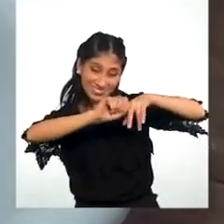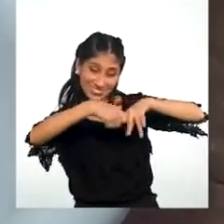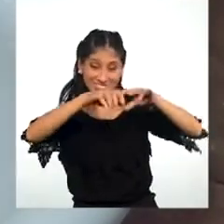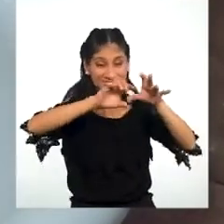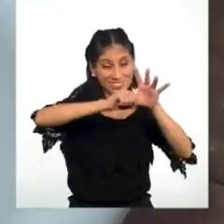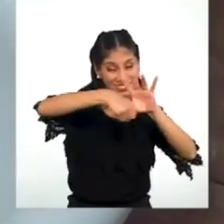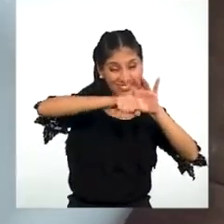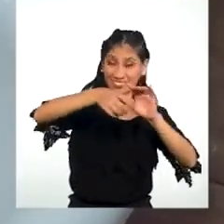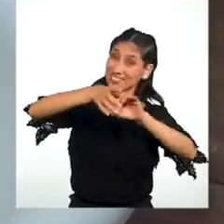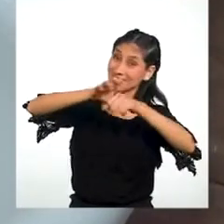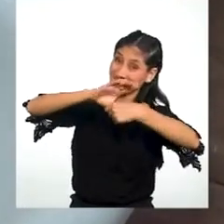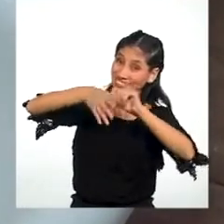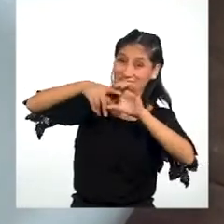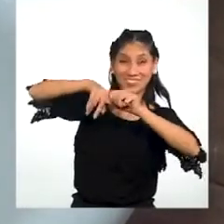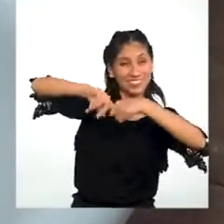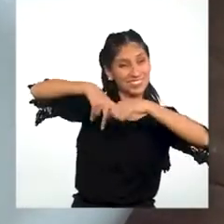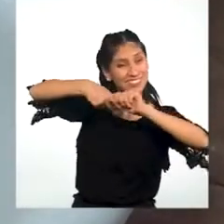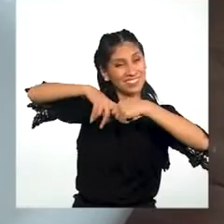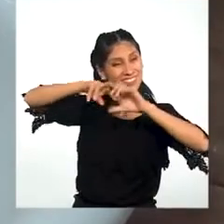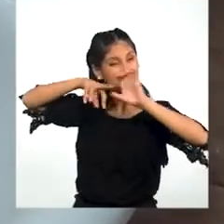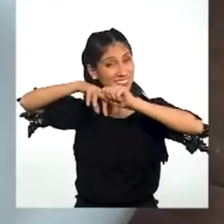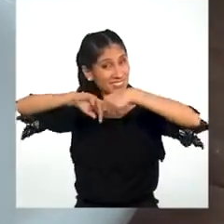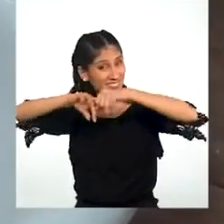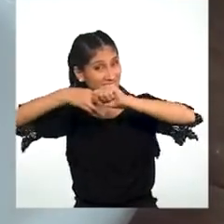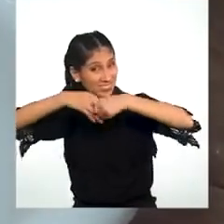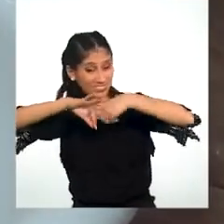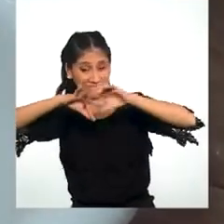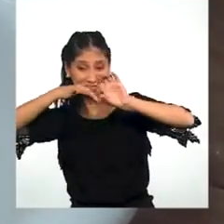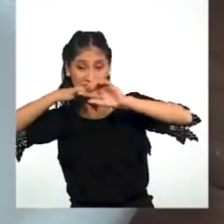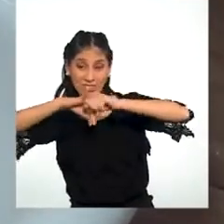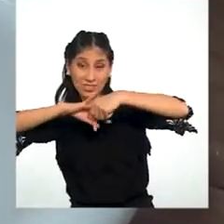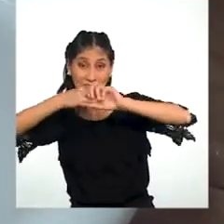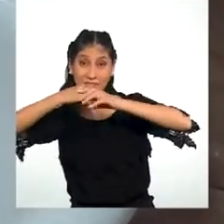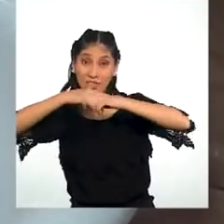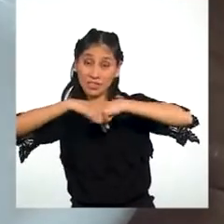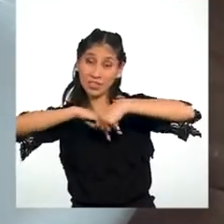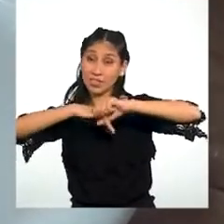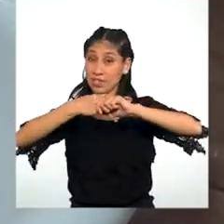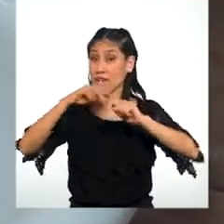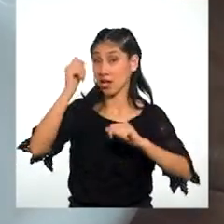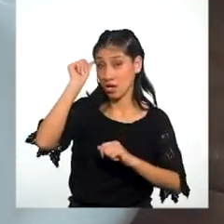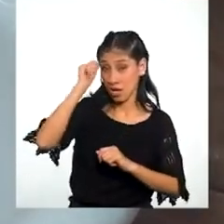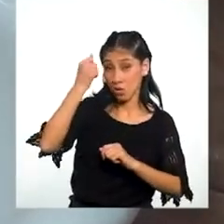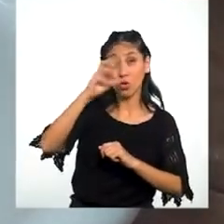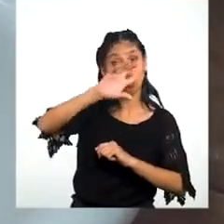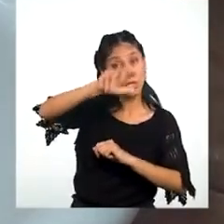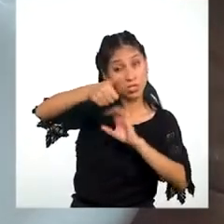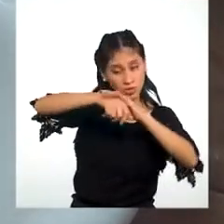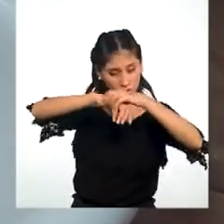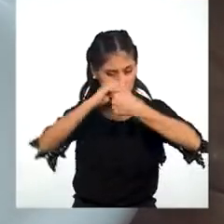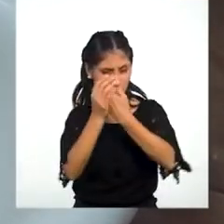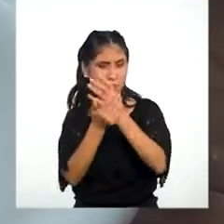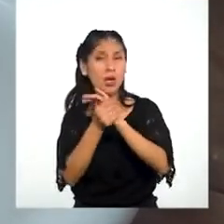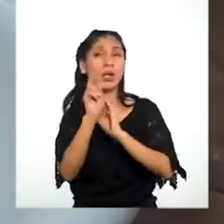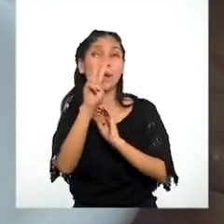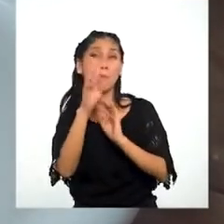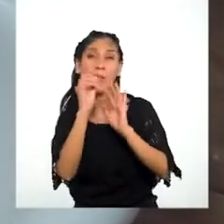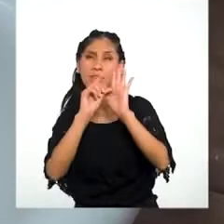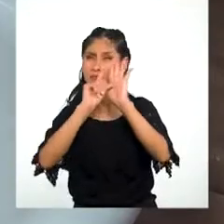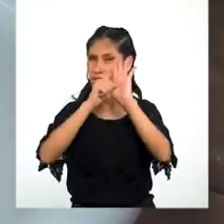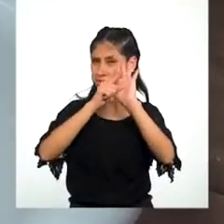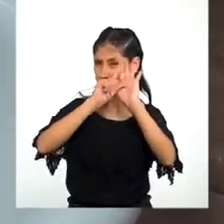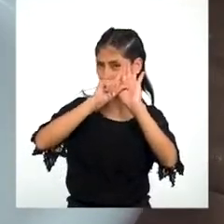y niñas Que este lavado Debe durar Veinte segundos Para que queden Limpias Nuestras